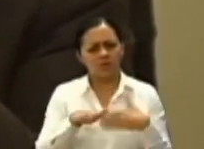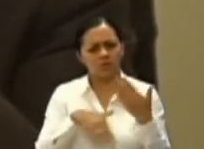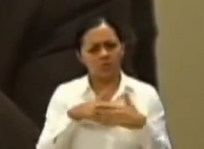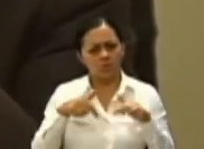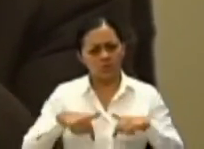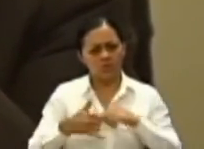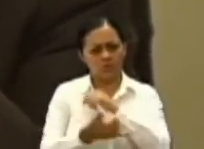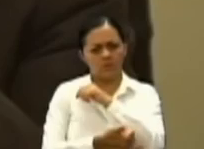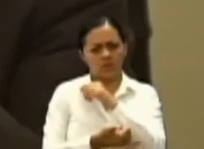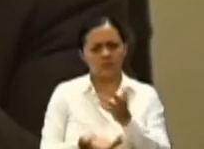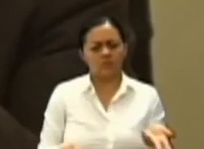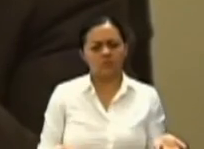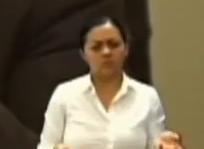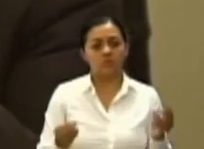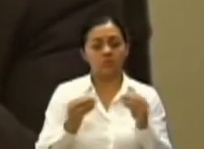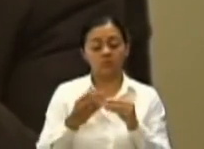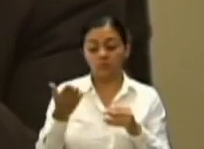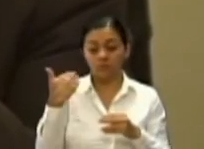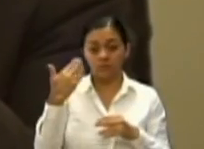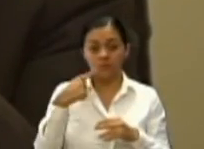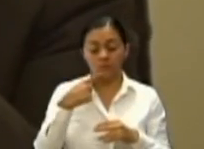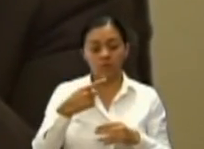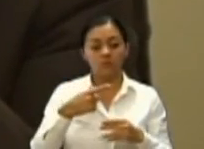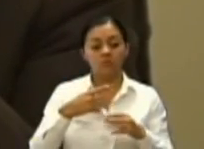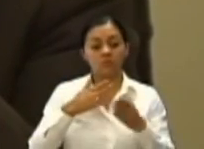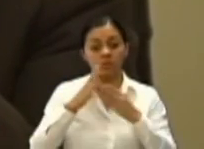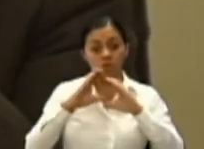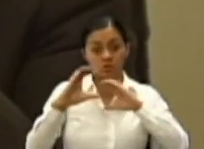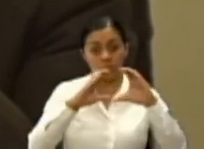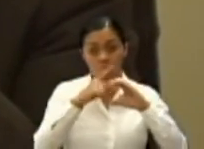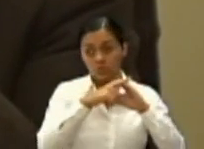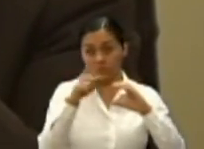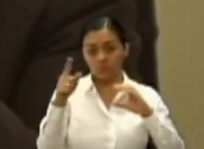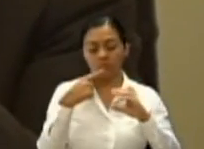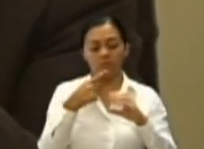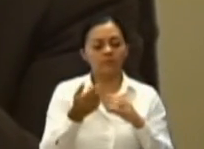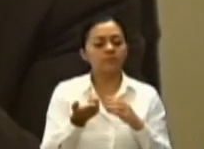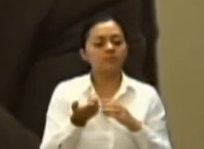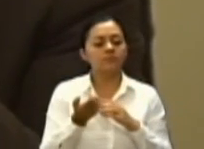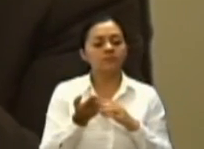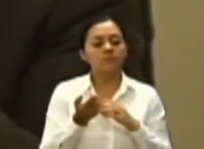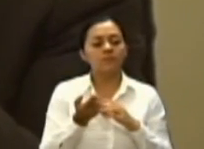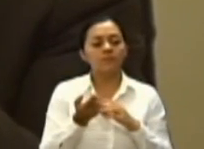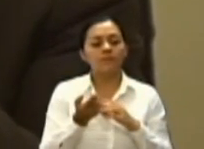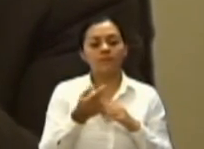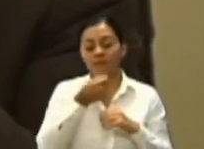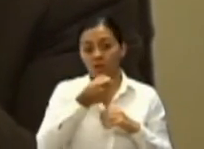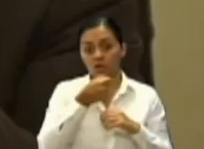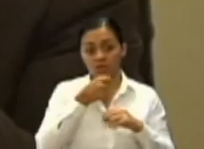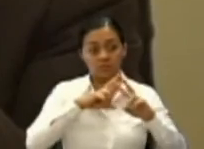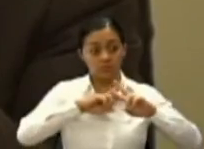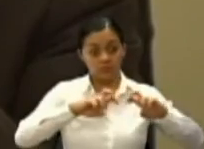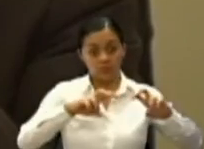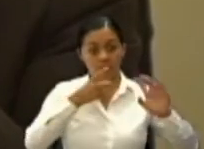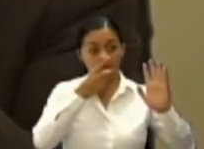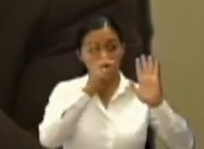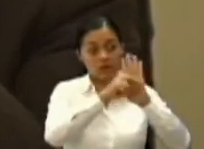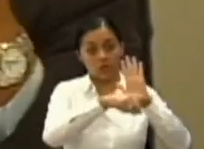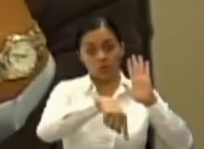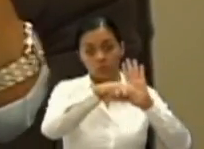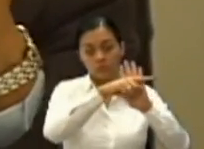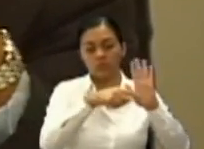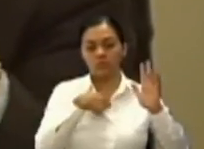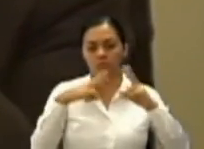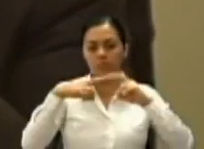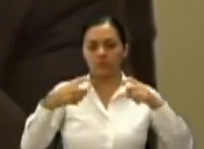dicho sea de paso porque me enteré como de comunicación en lugar de investigar a los denunciados me